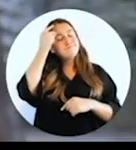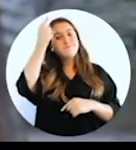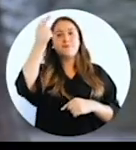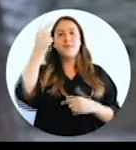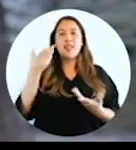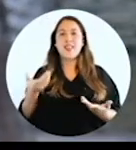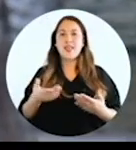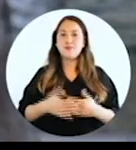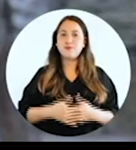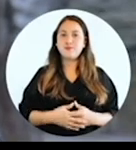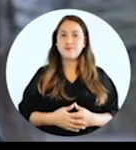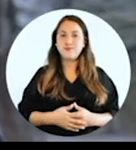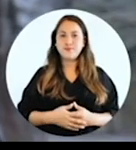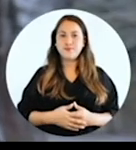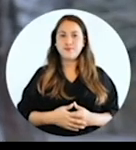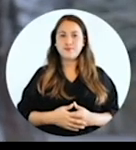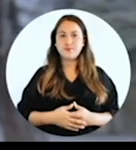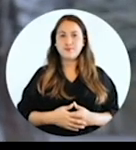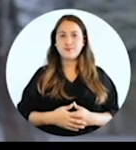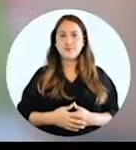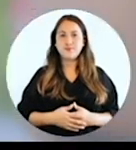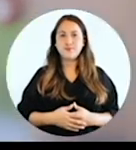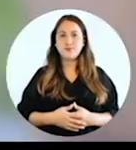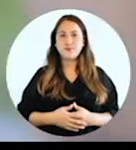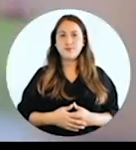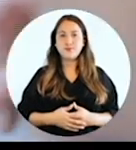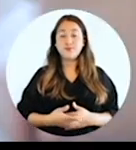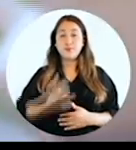Ahí fue que nació esta idea.